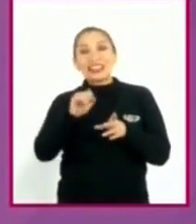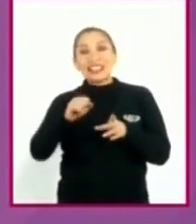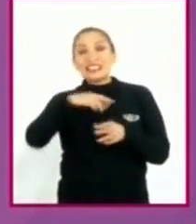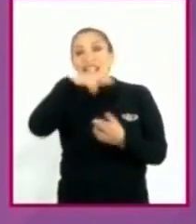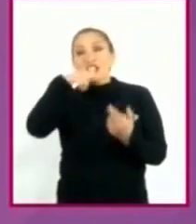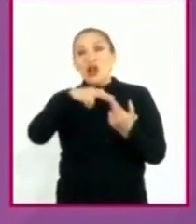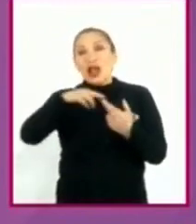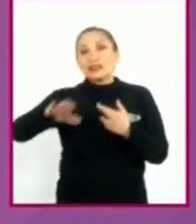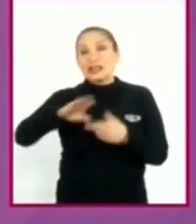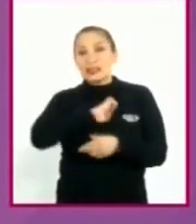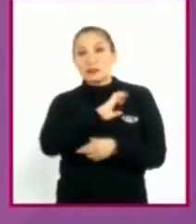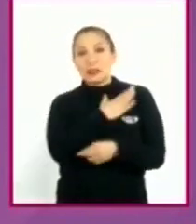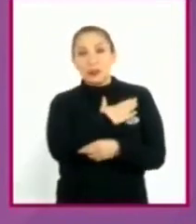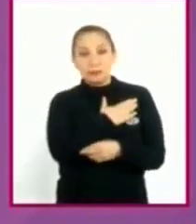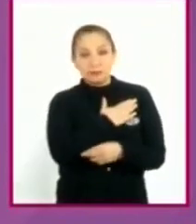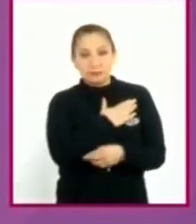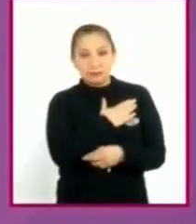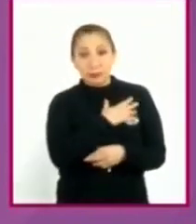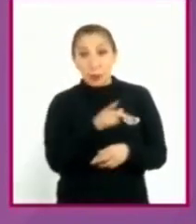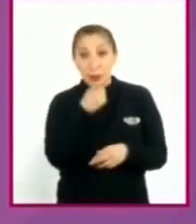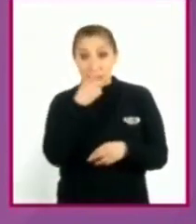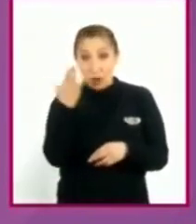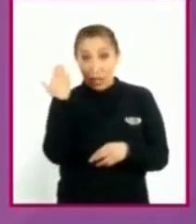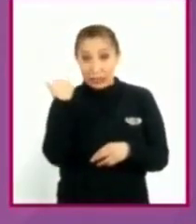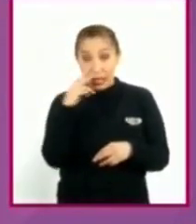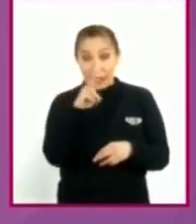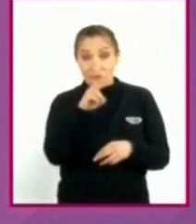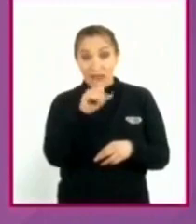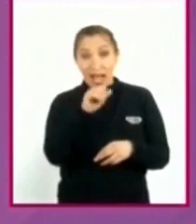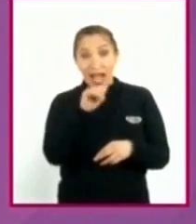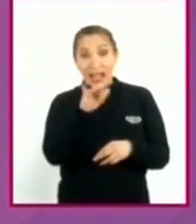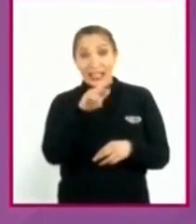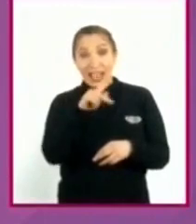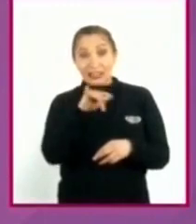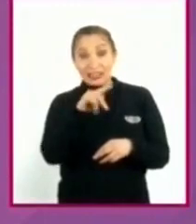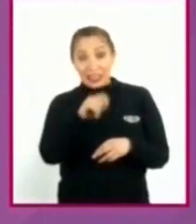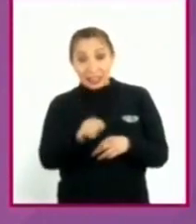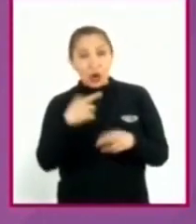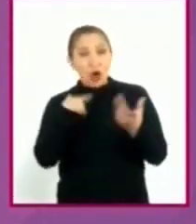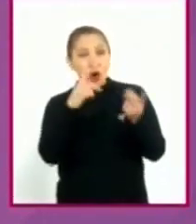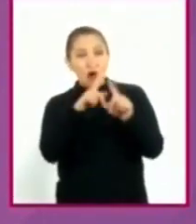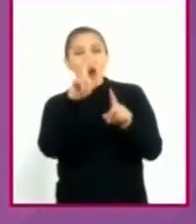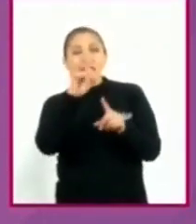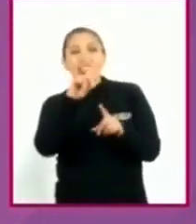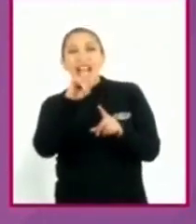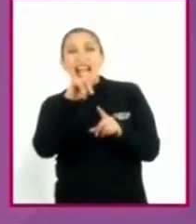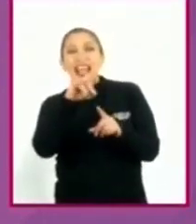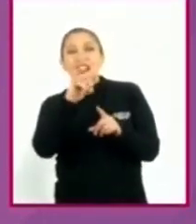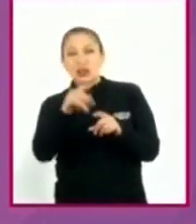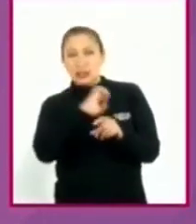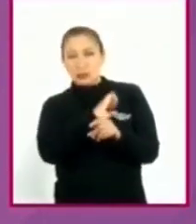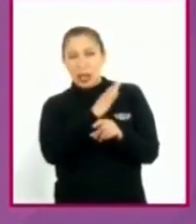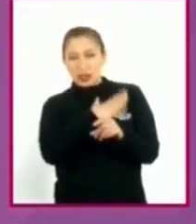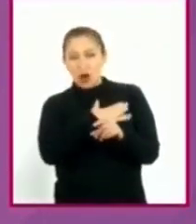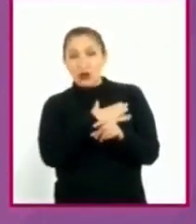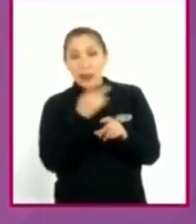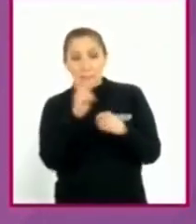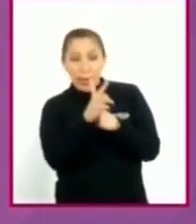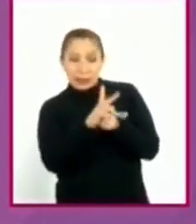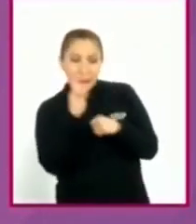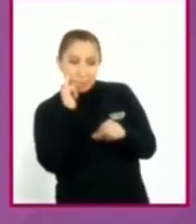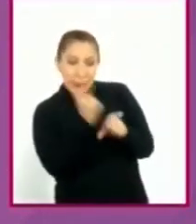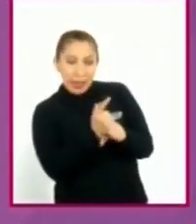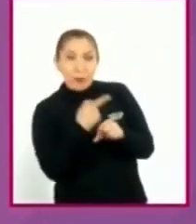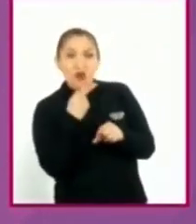del español. Como se señaló, las variantes o dialectos del español en algunos países se distinguen por